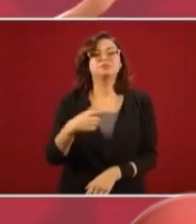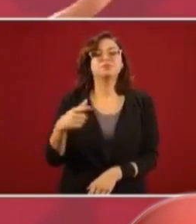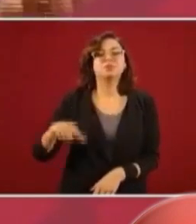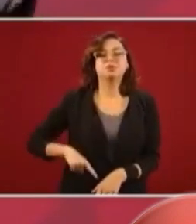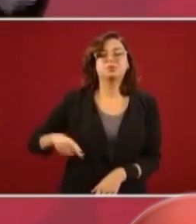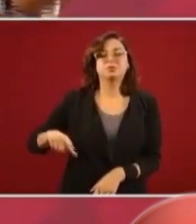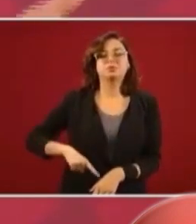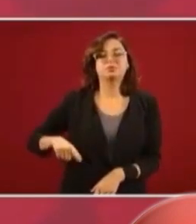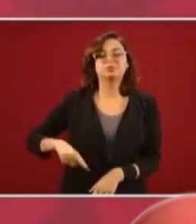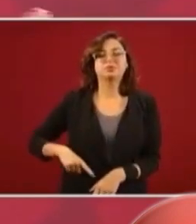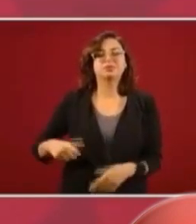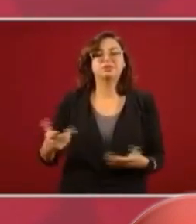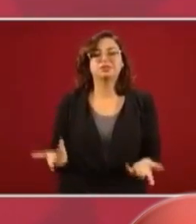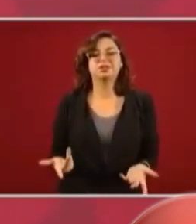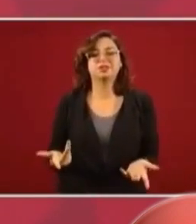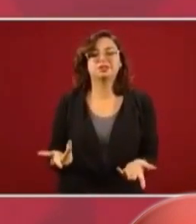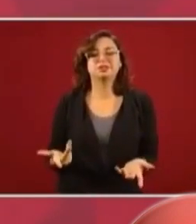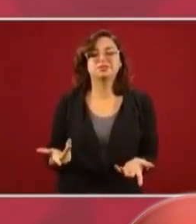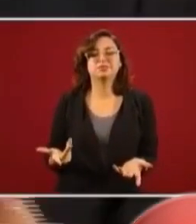ese bloque